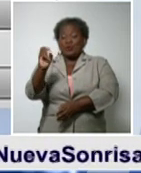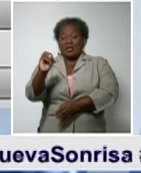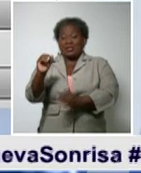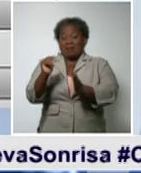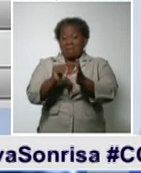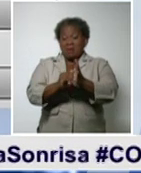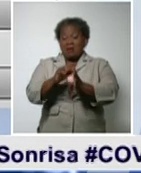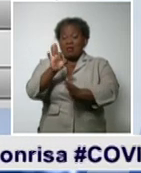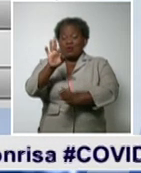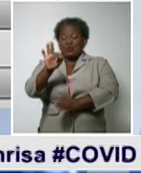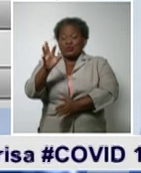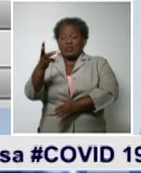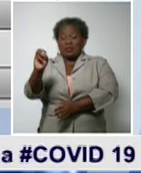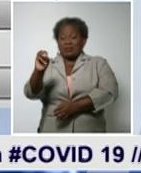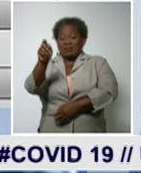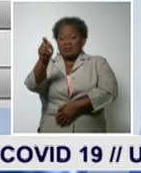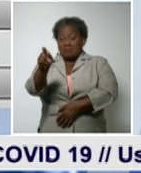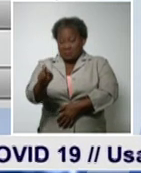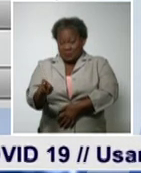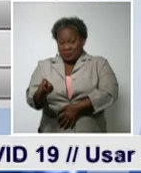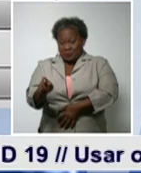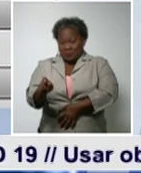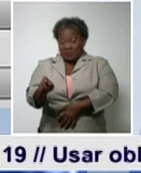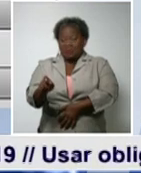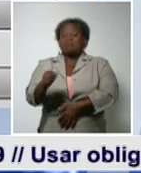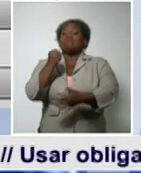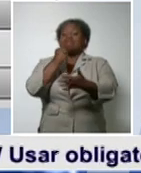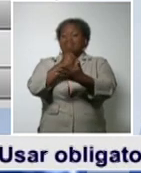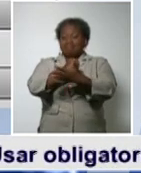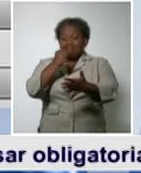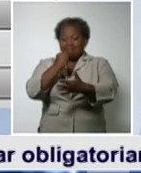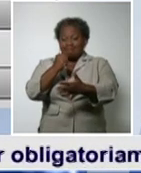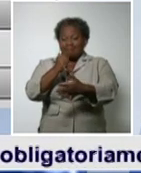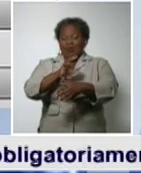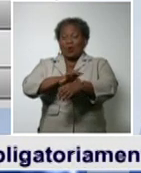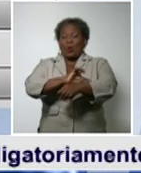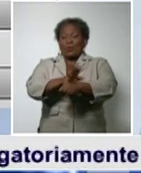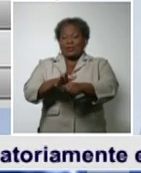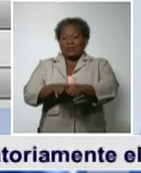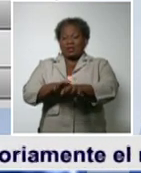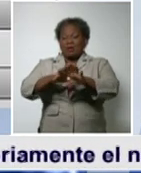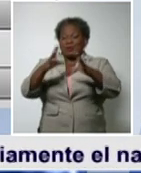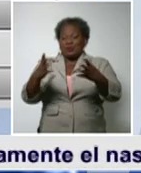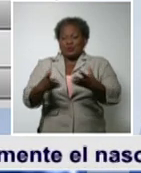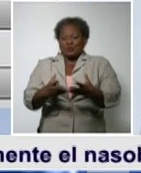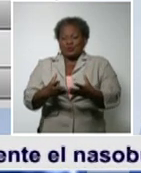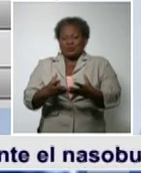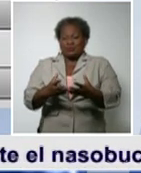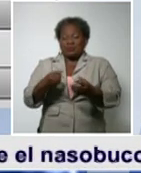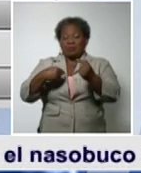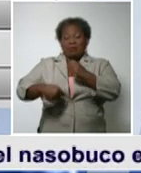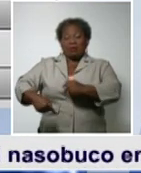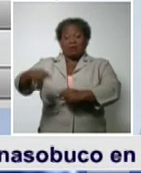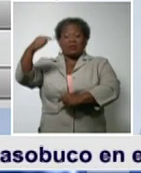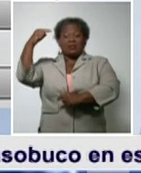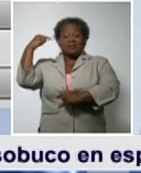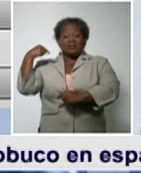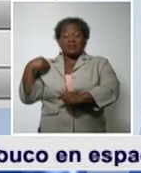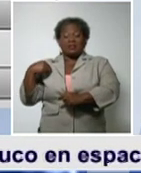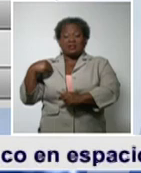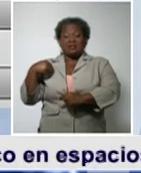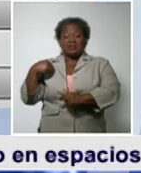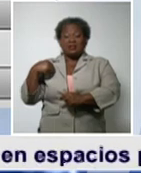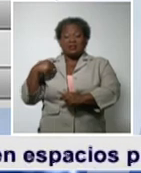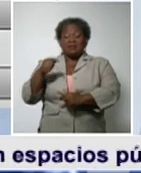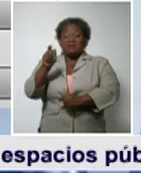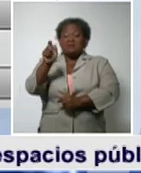111.430.830 personas han sido diagnosticadas en el mundo con COVID-19. Ayer el número de personas